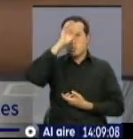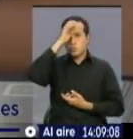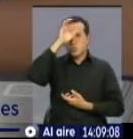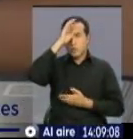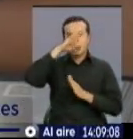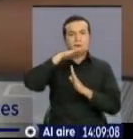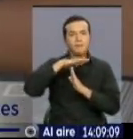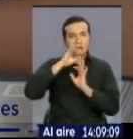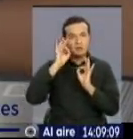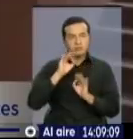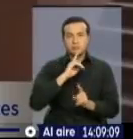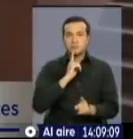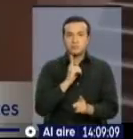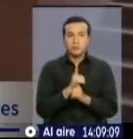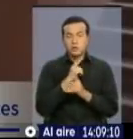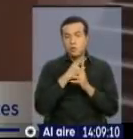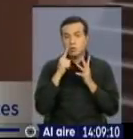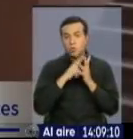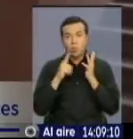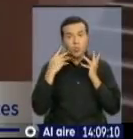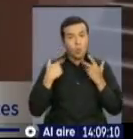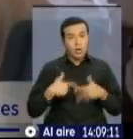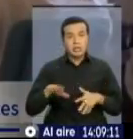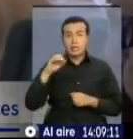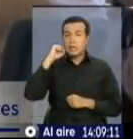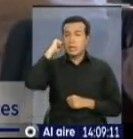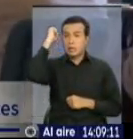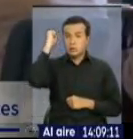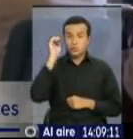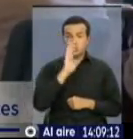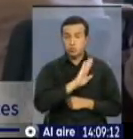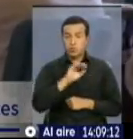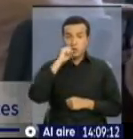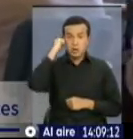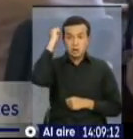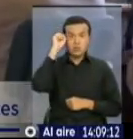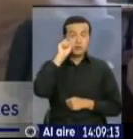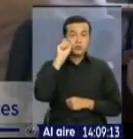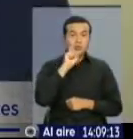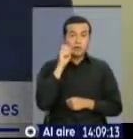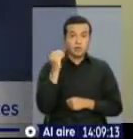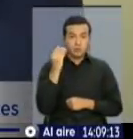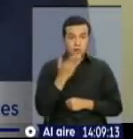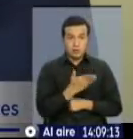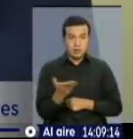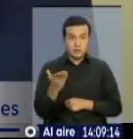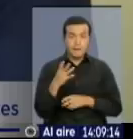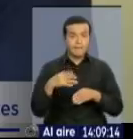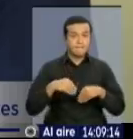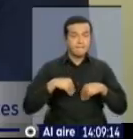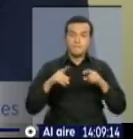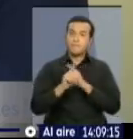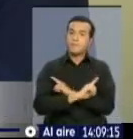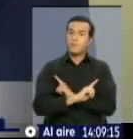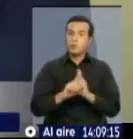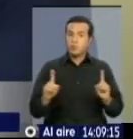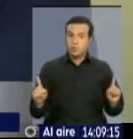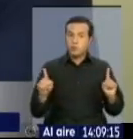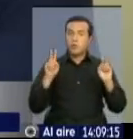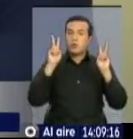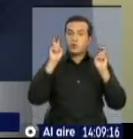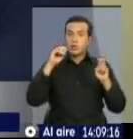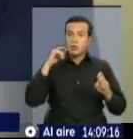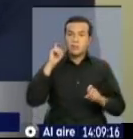busca prevenir vulneración de todo tipo de derechos, mucho más los derechos sexuales de los menores. Cero tolerancia a los